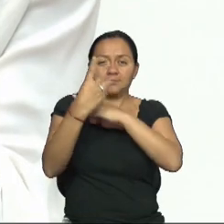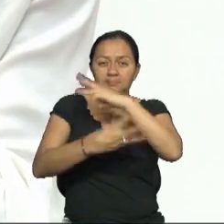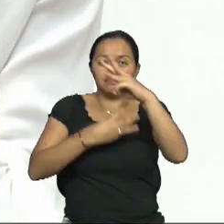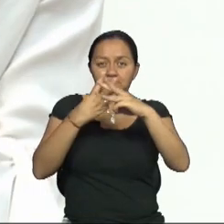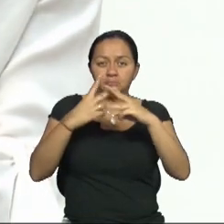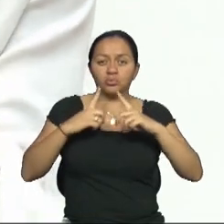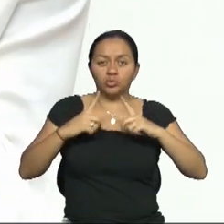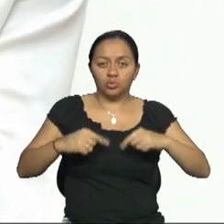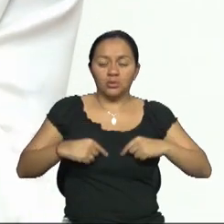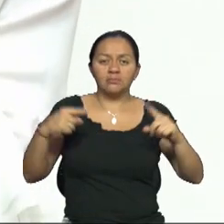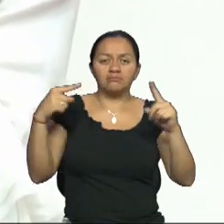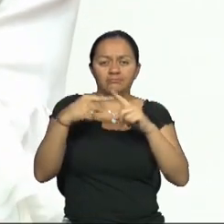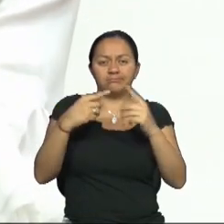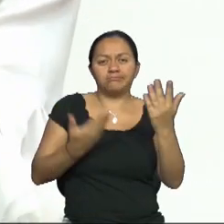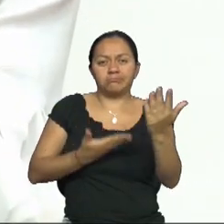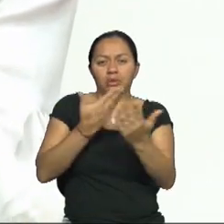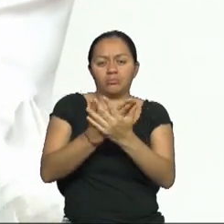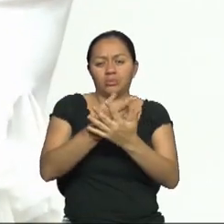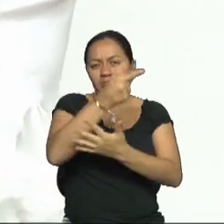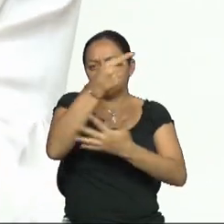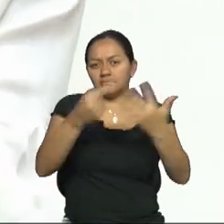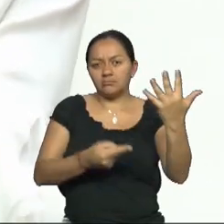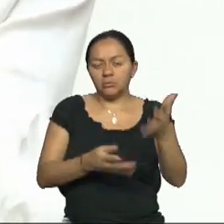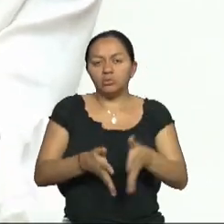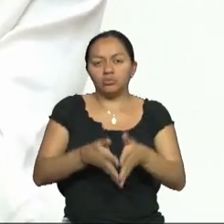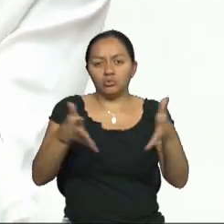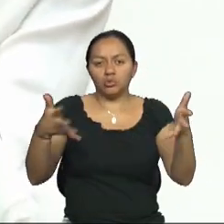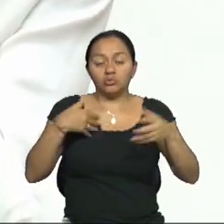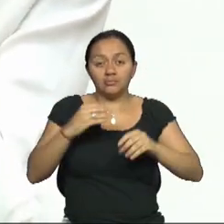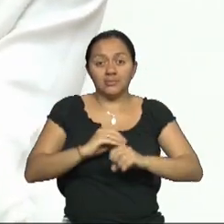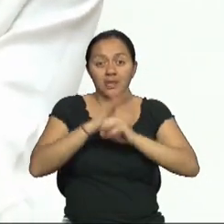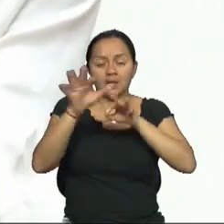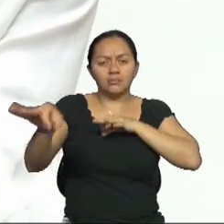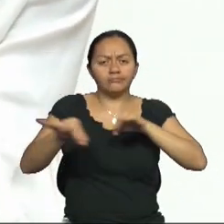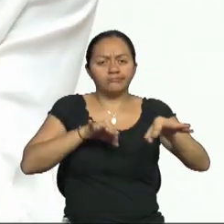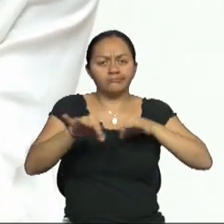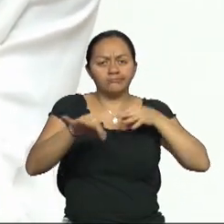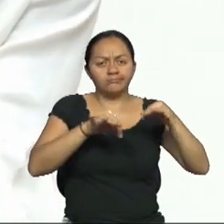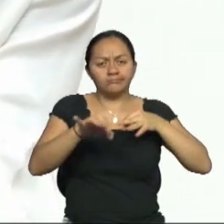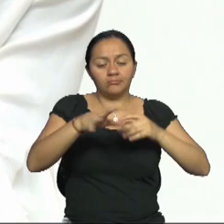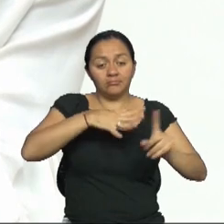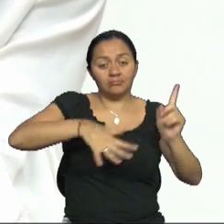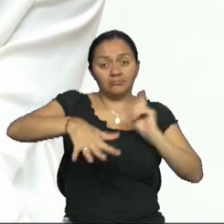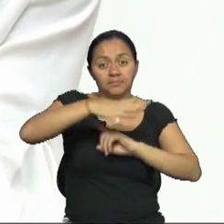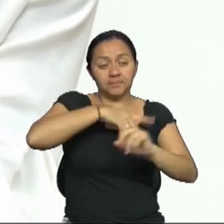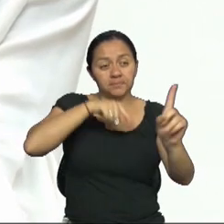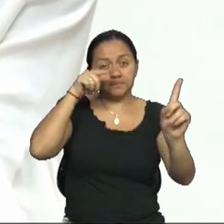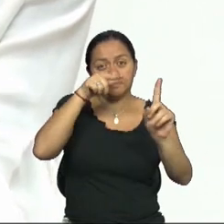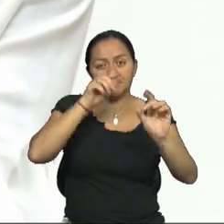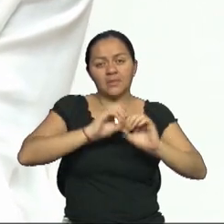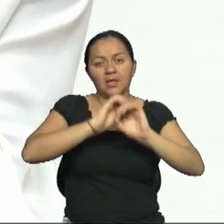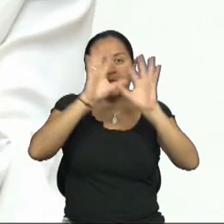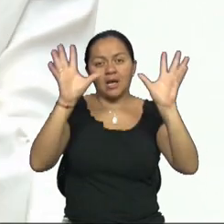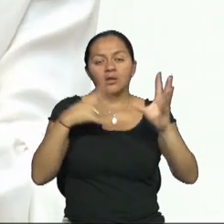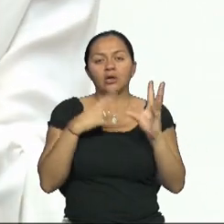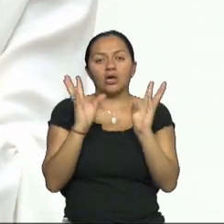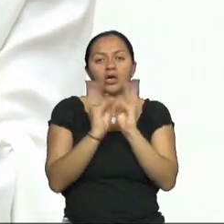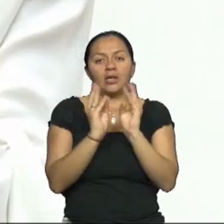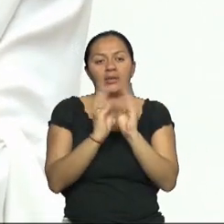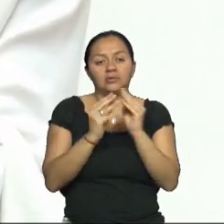va a hacer varias propuestas. Lo que se ve muy claramente, y lo puedo poner en el contexto también del Congreso aquí,